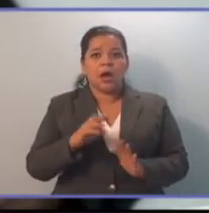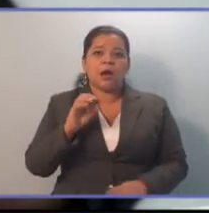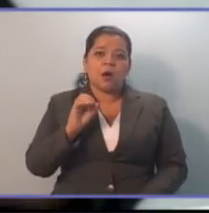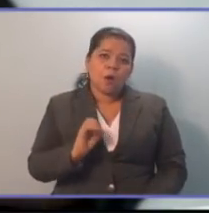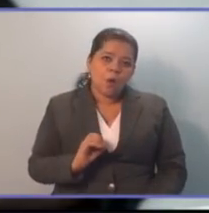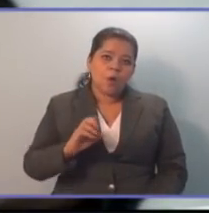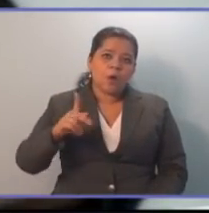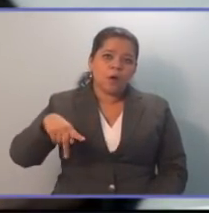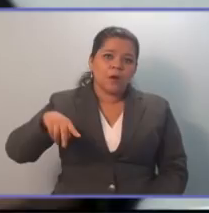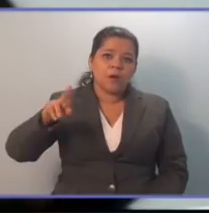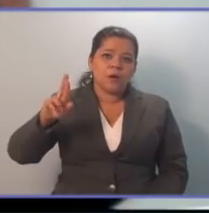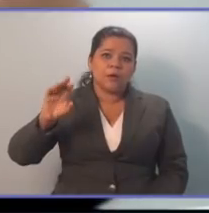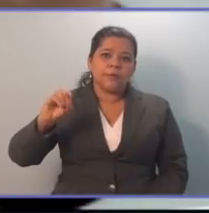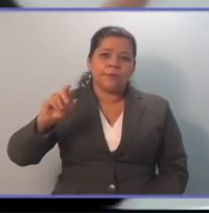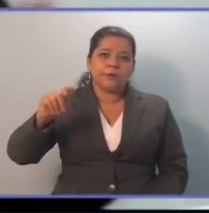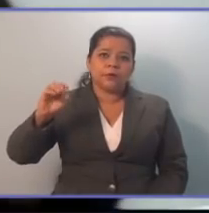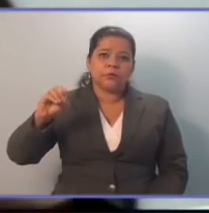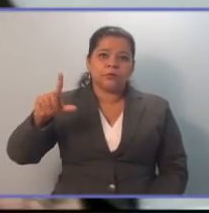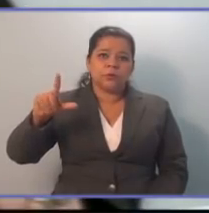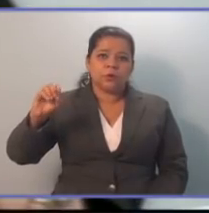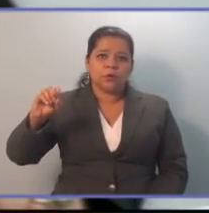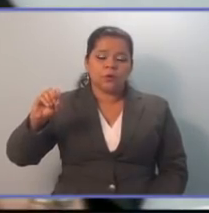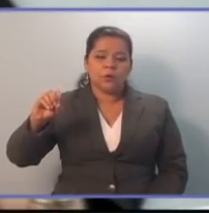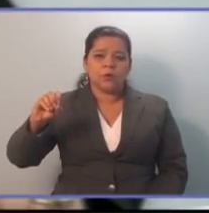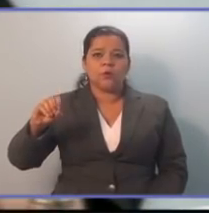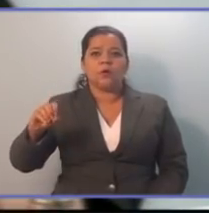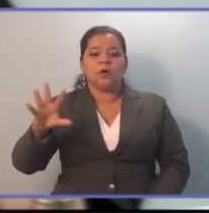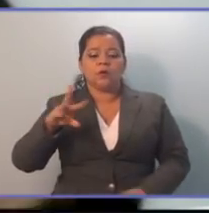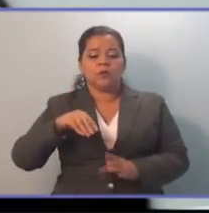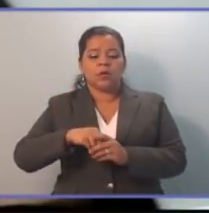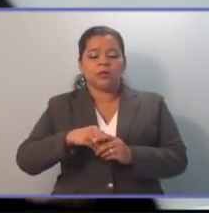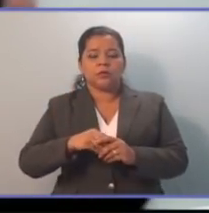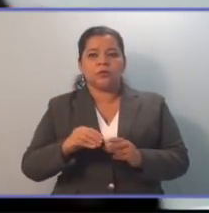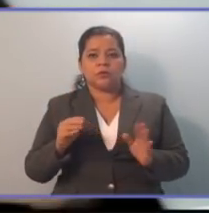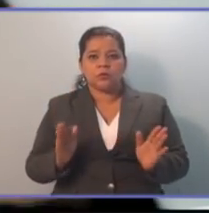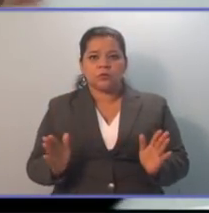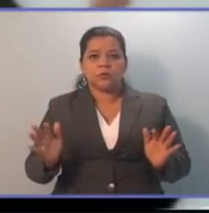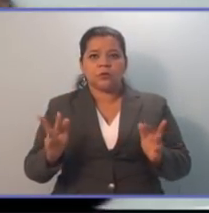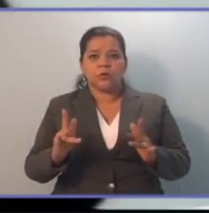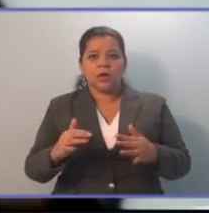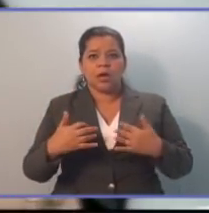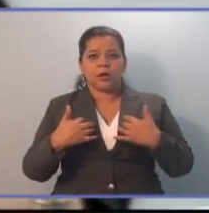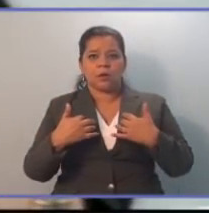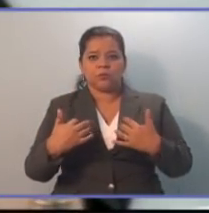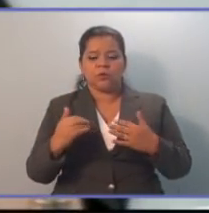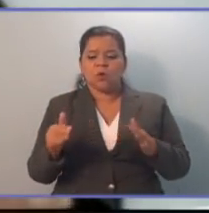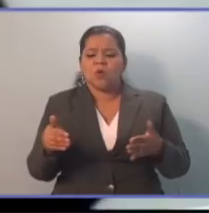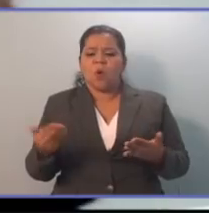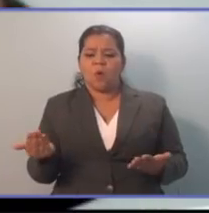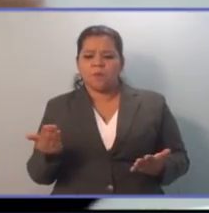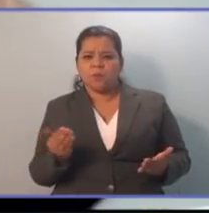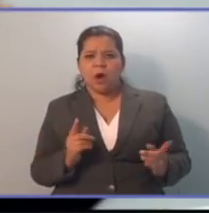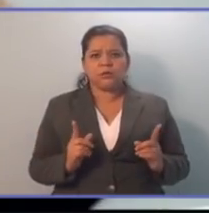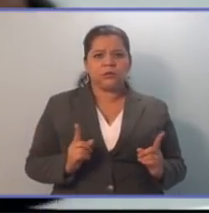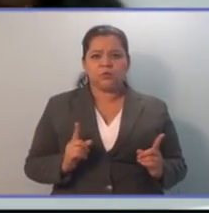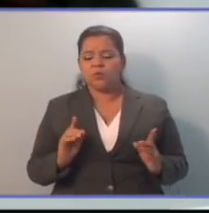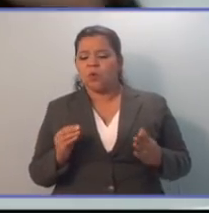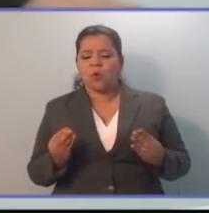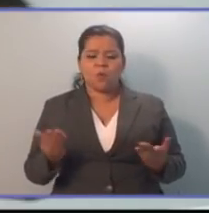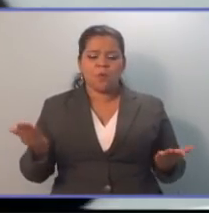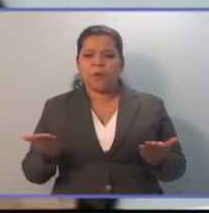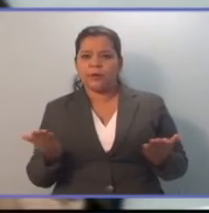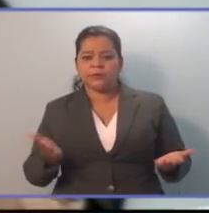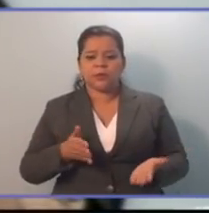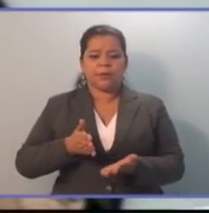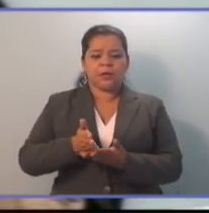de actuación al interior de la Corte Plena. O sea, ¿cómo debemos de comportarnos los magistrados al llegar